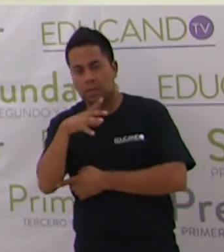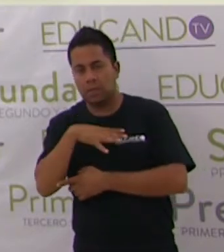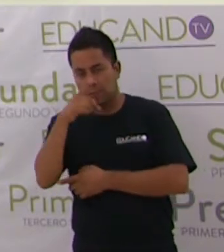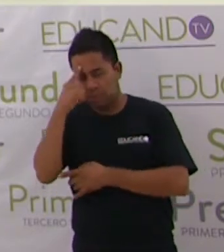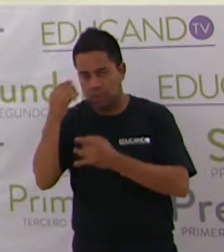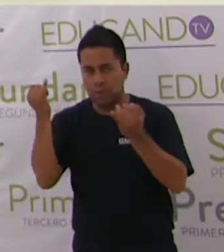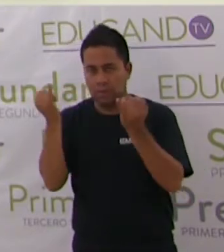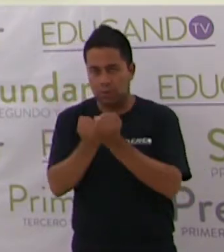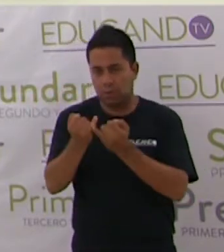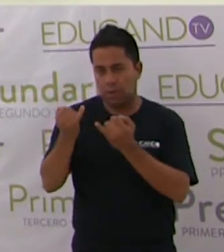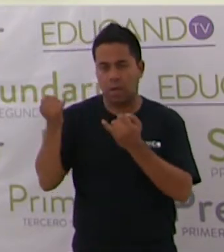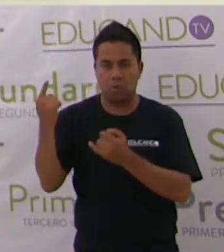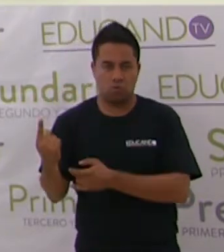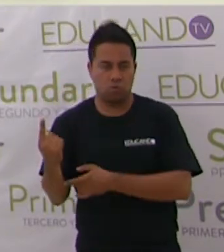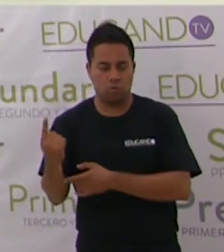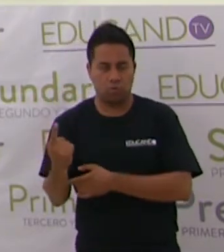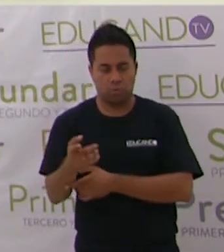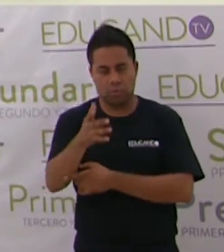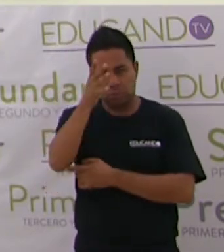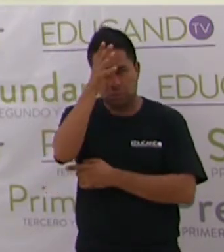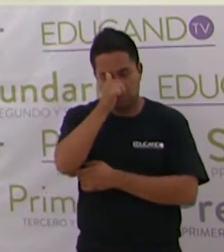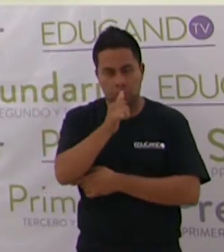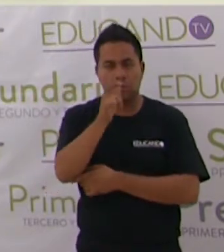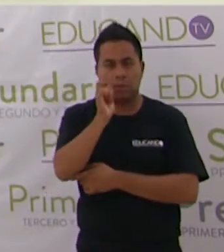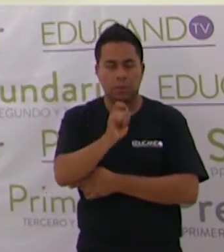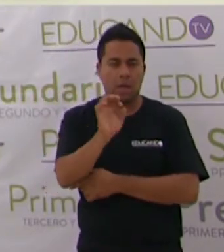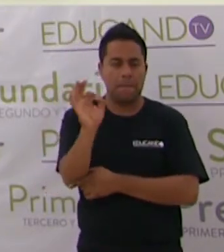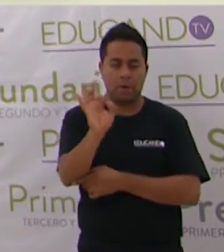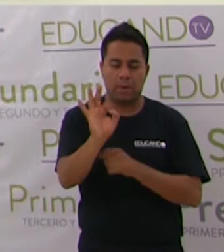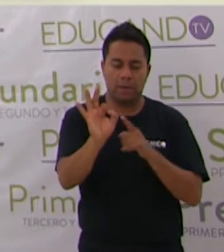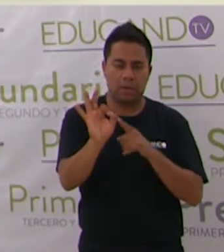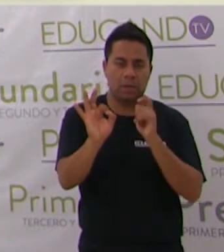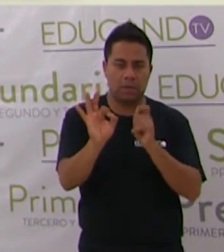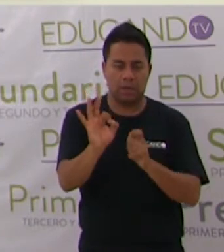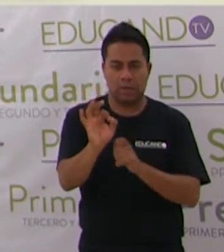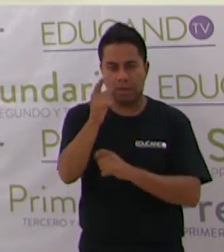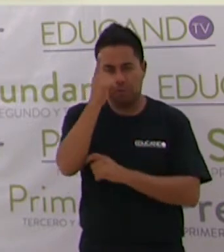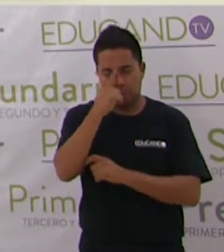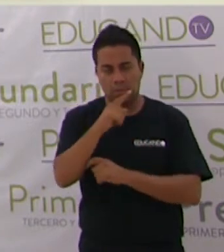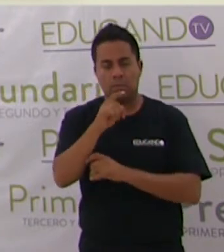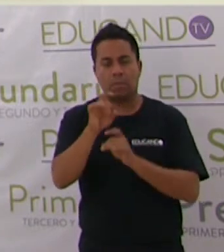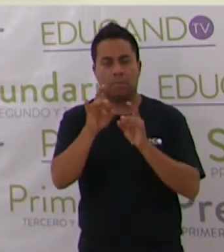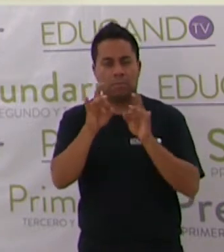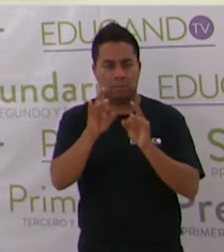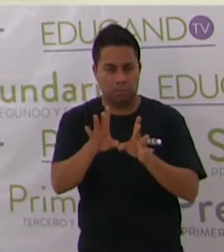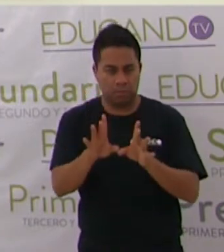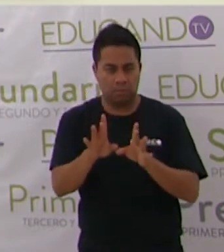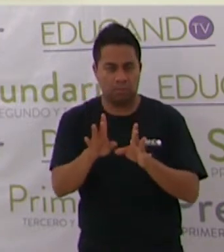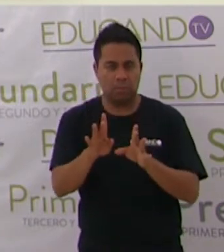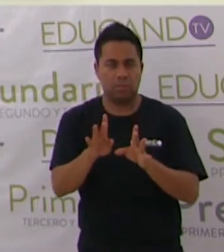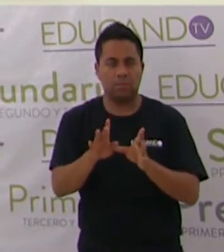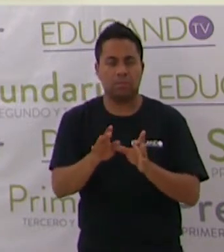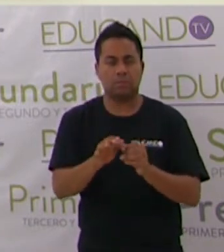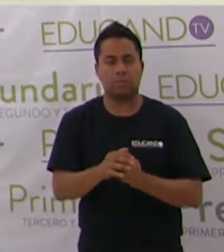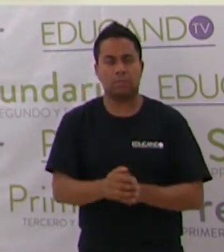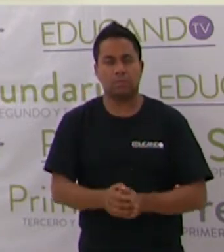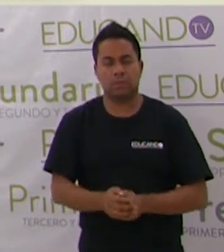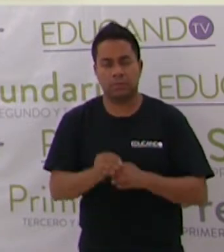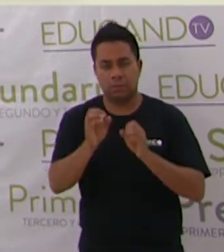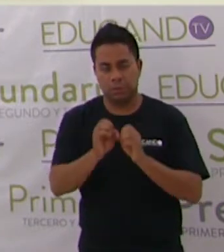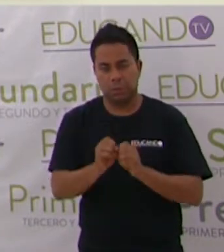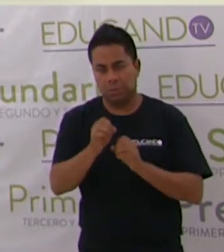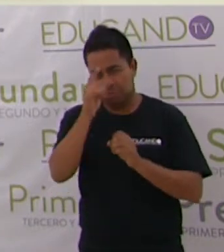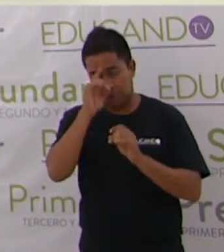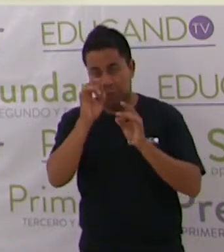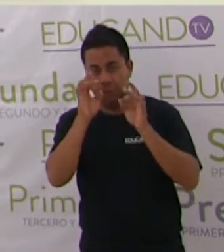la unidad. Recordemos que la probabilidad de un evento o de un